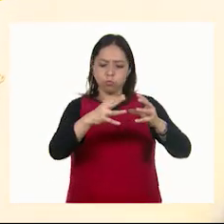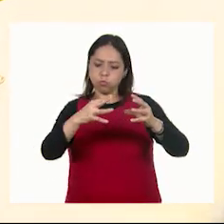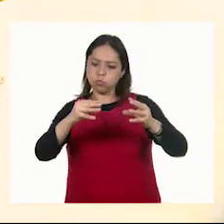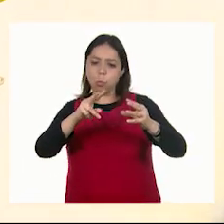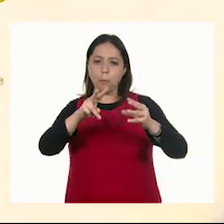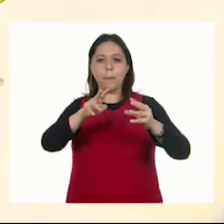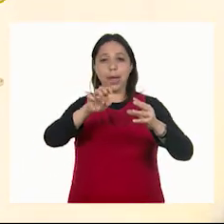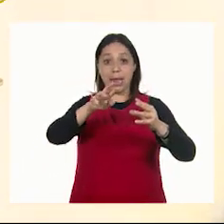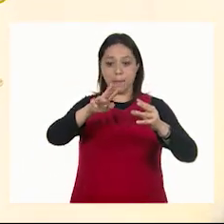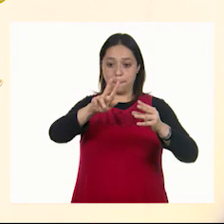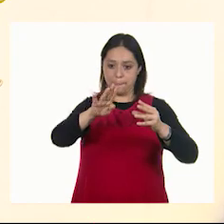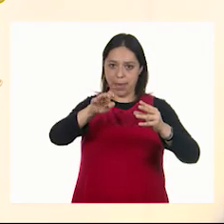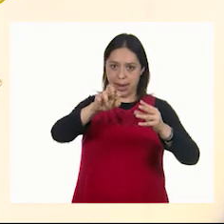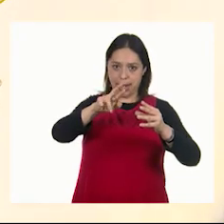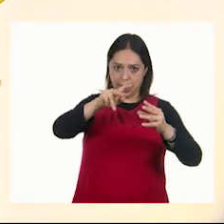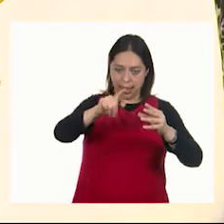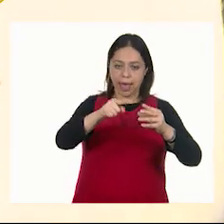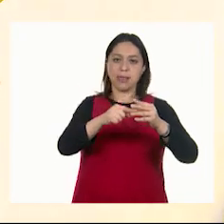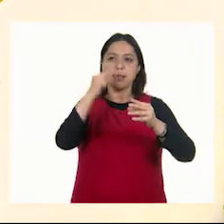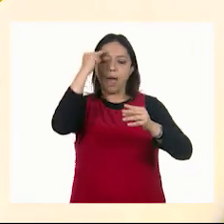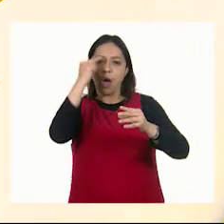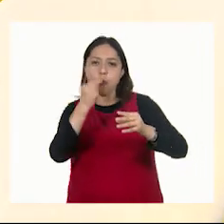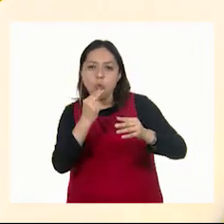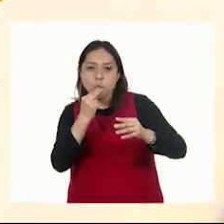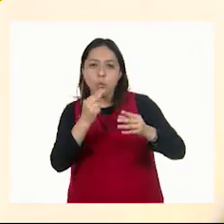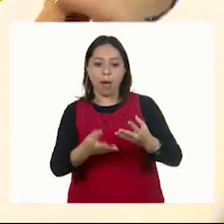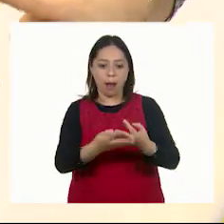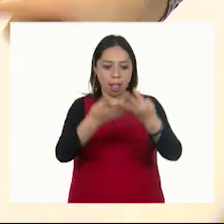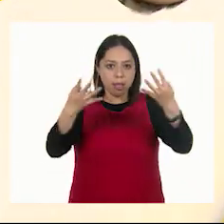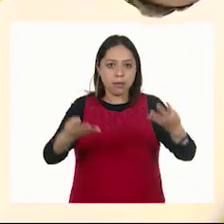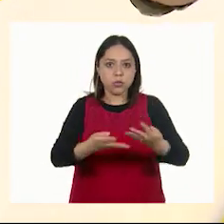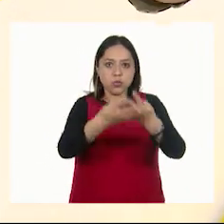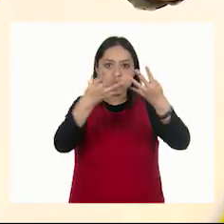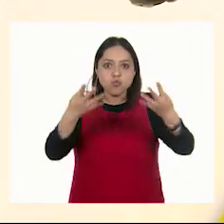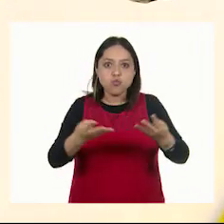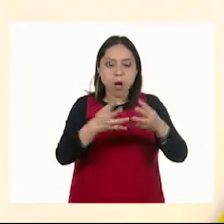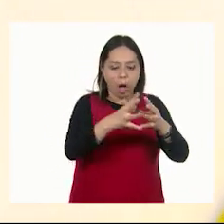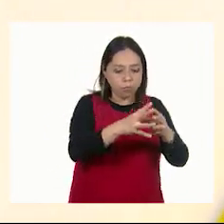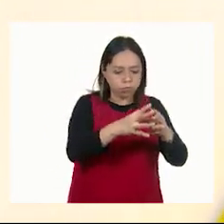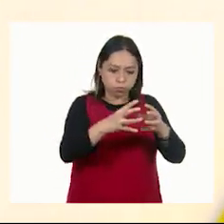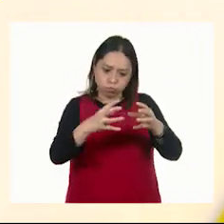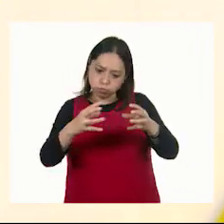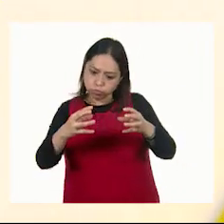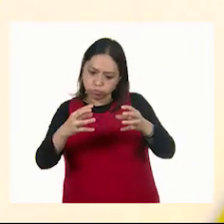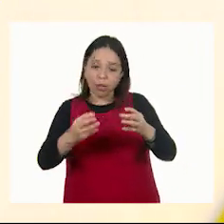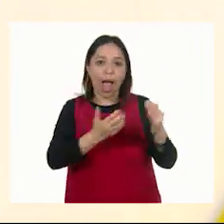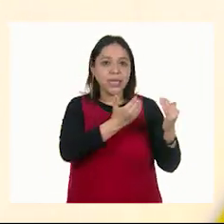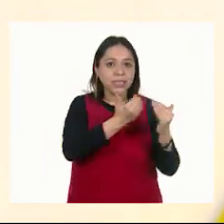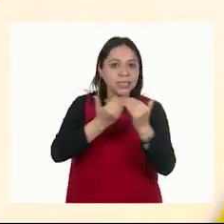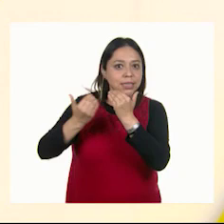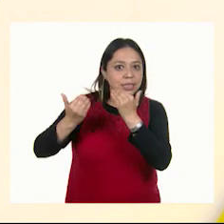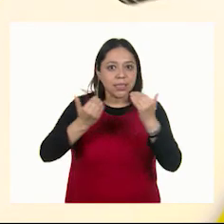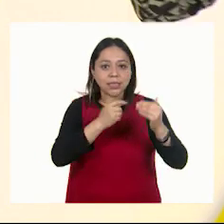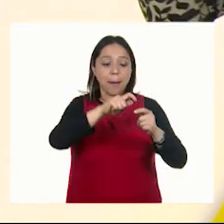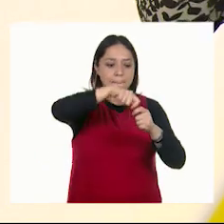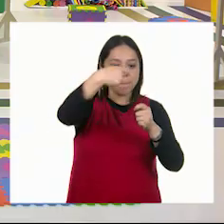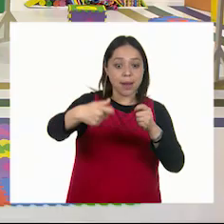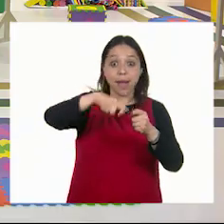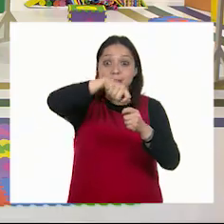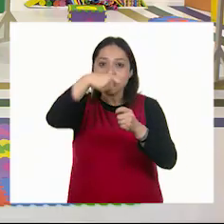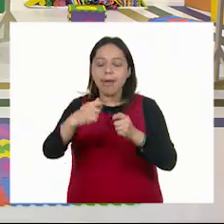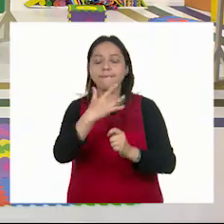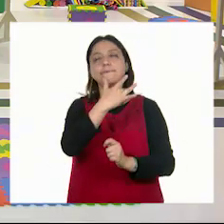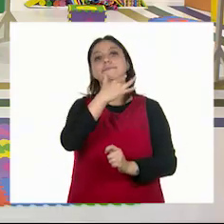lechuga, uvas, una calabaza, una sandía, un plátano. Mira, aquí hay una deliciosa